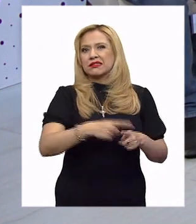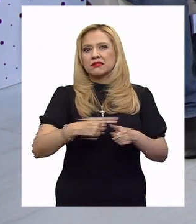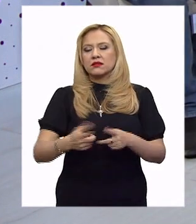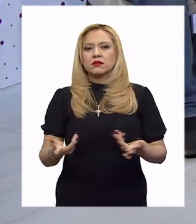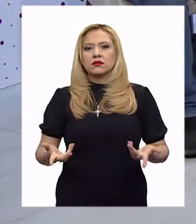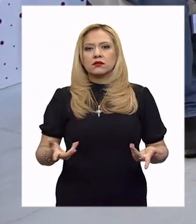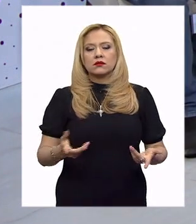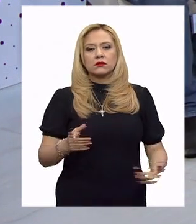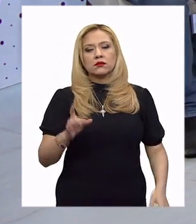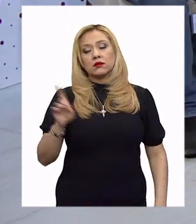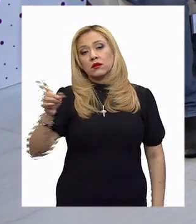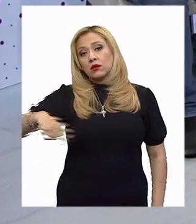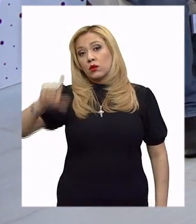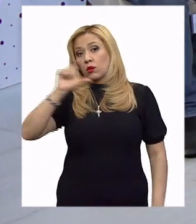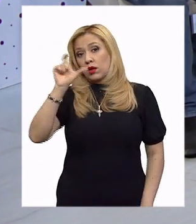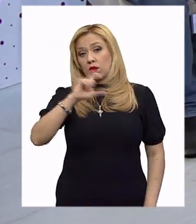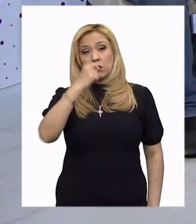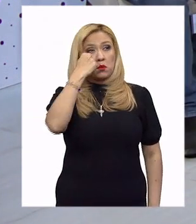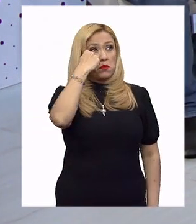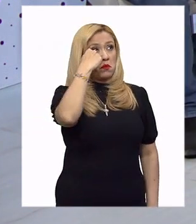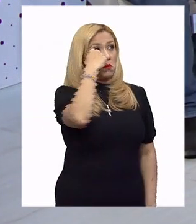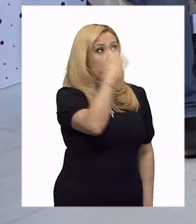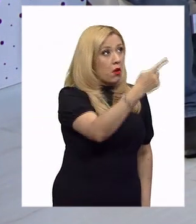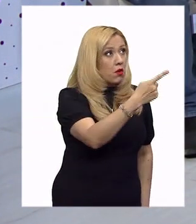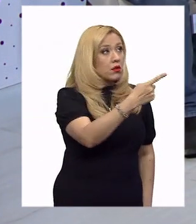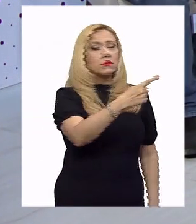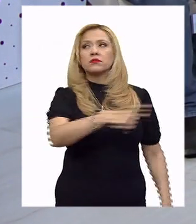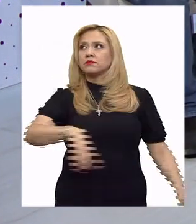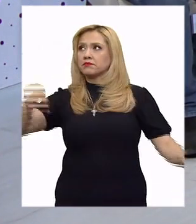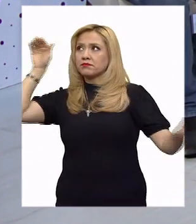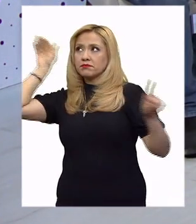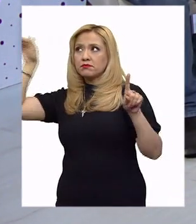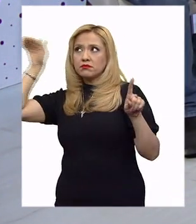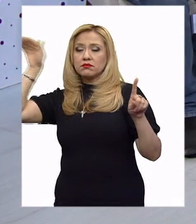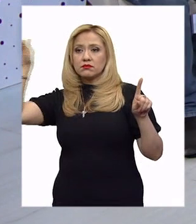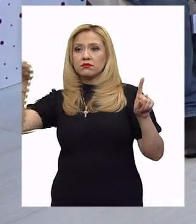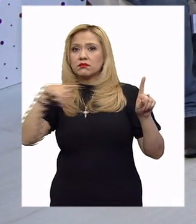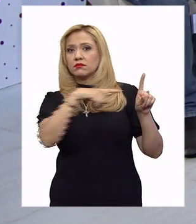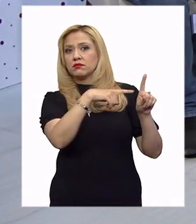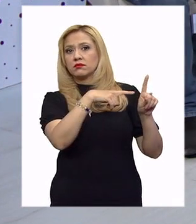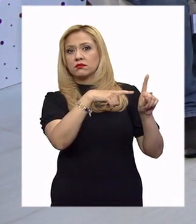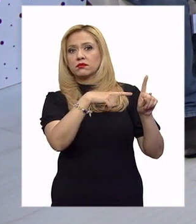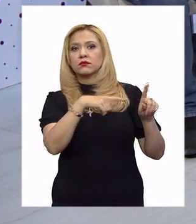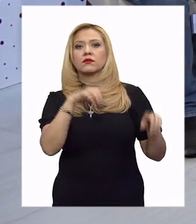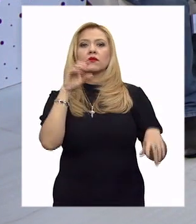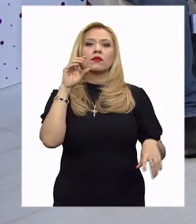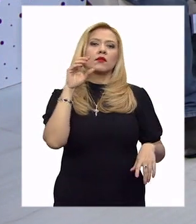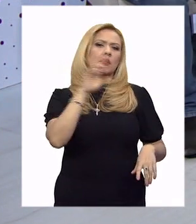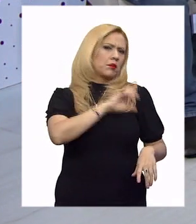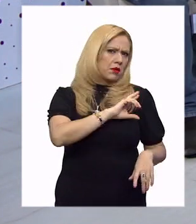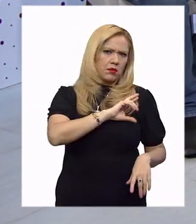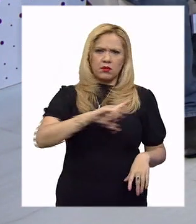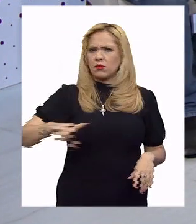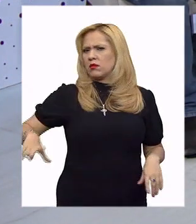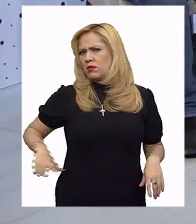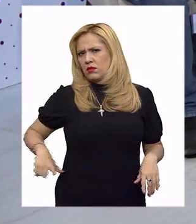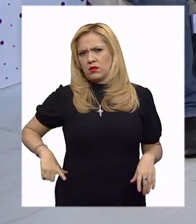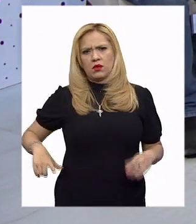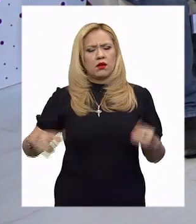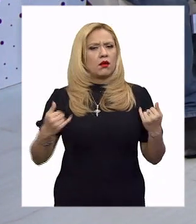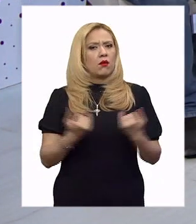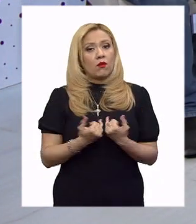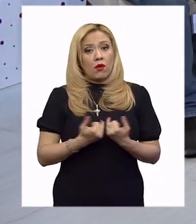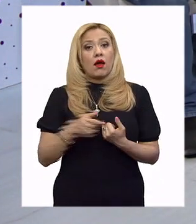informantes o los alertadores o los denunciantes los que tanto en el sector público como en el sector privado llevan los